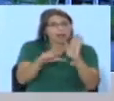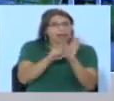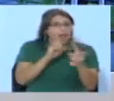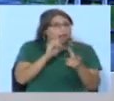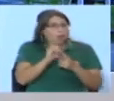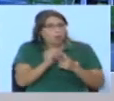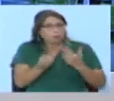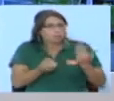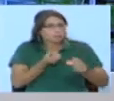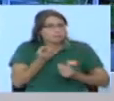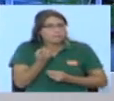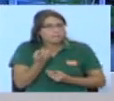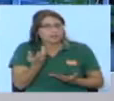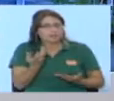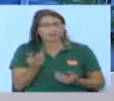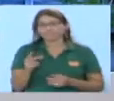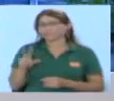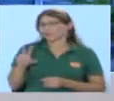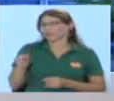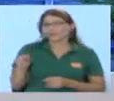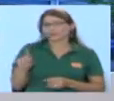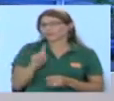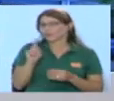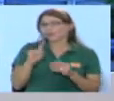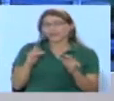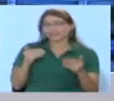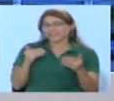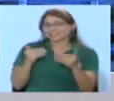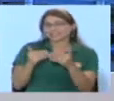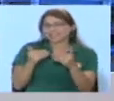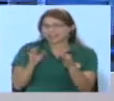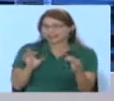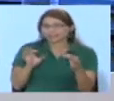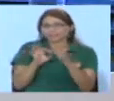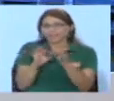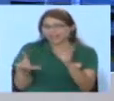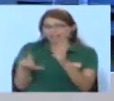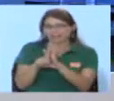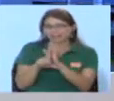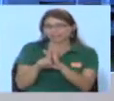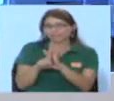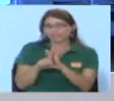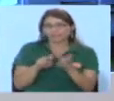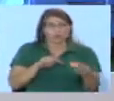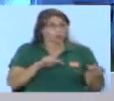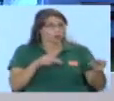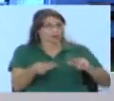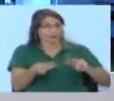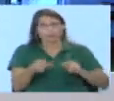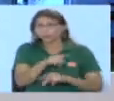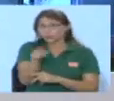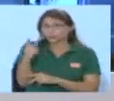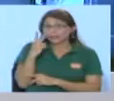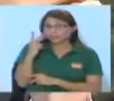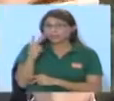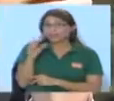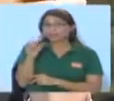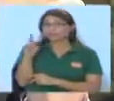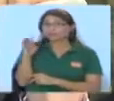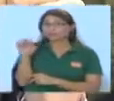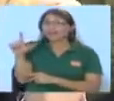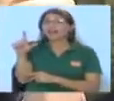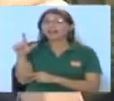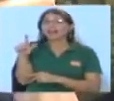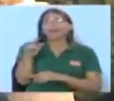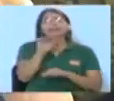esto? No, nos estamos alejando más bien. Todo lo contrario. De hecho, si ustedes ven, la SUTEL hace un llamamiento y después dice,